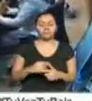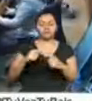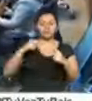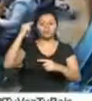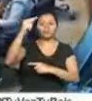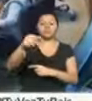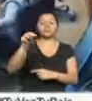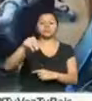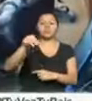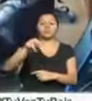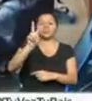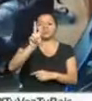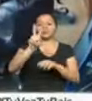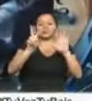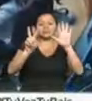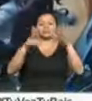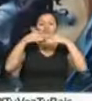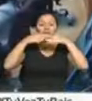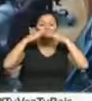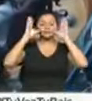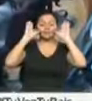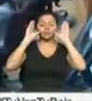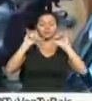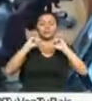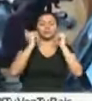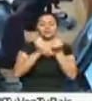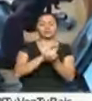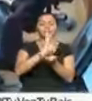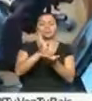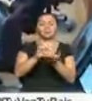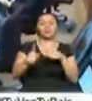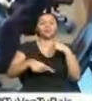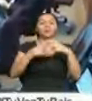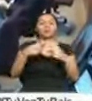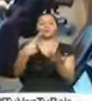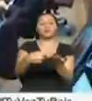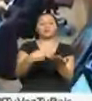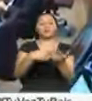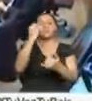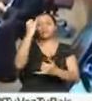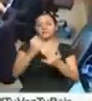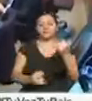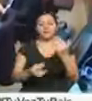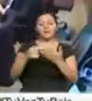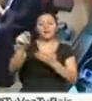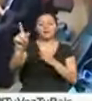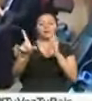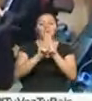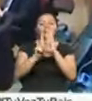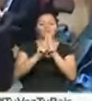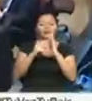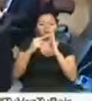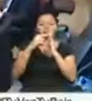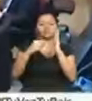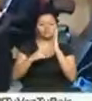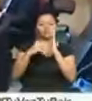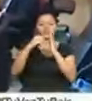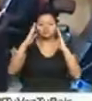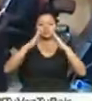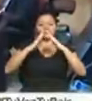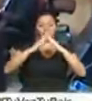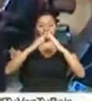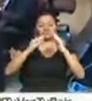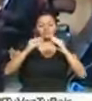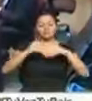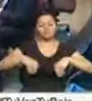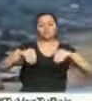martes 27 de diciembre, el Pleno de la Asamblea Nacional efectuará el debate final para la aprobación del proyecto de ley orgánica para evitar la